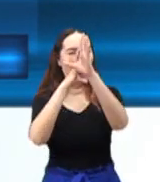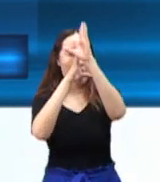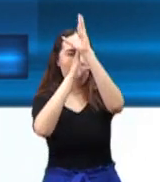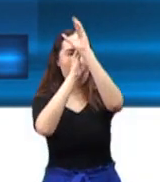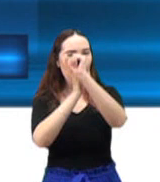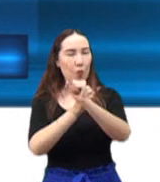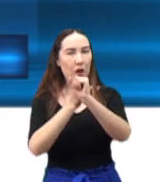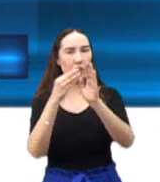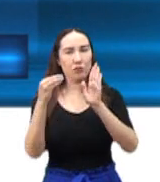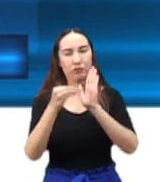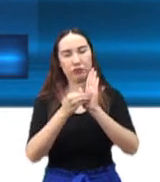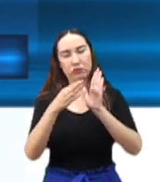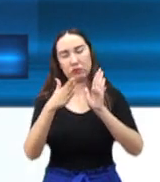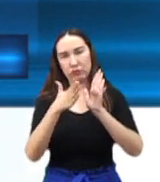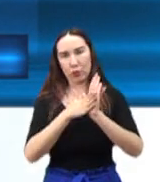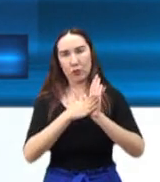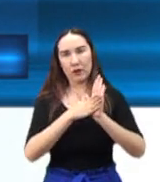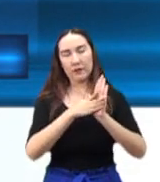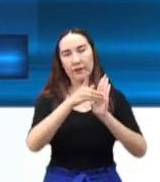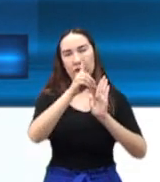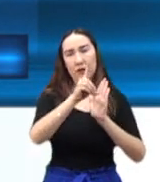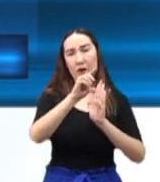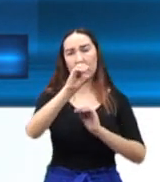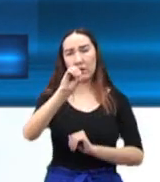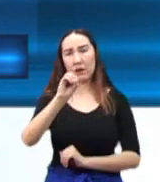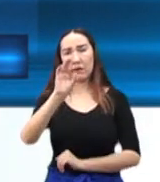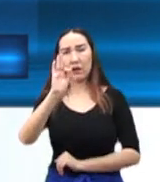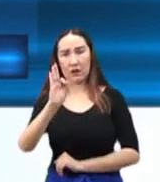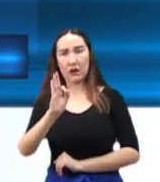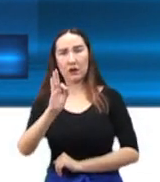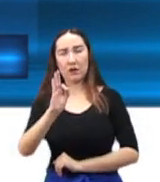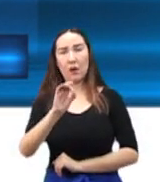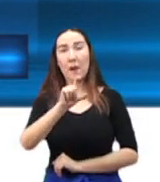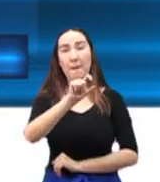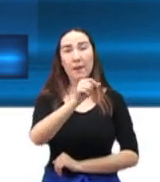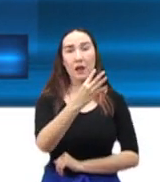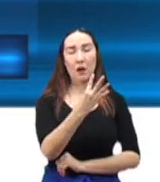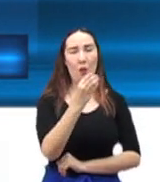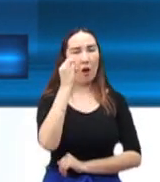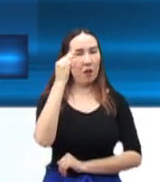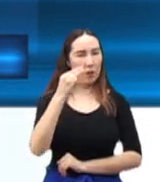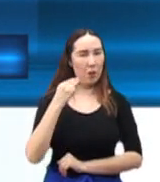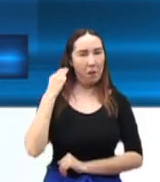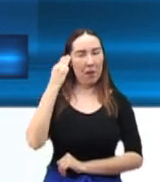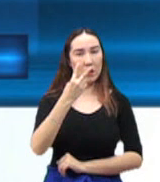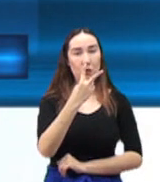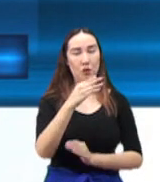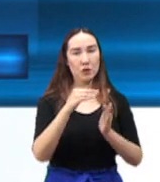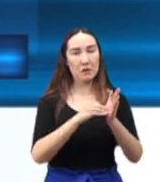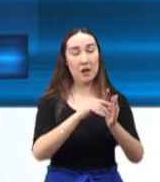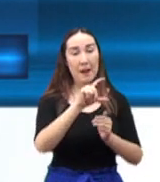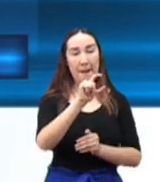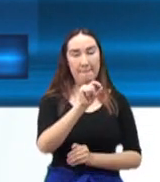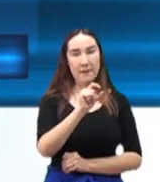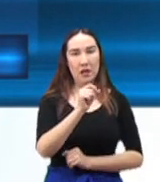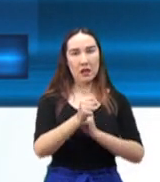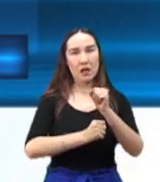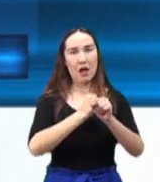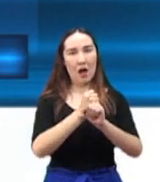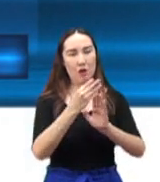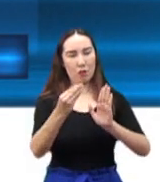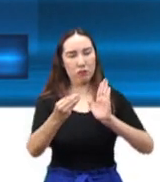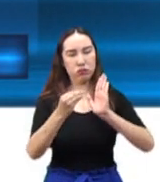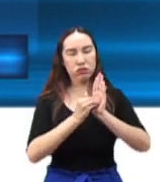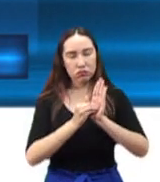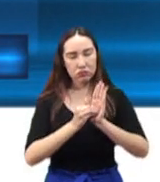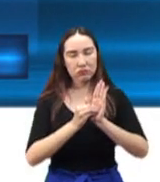se publica en el Diario Oficial de la Federación el 24 de marzo del 2020, donde nos piden la suspensión